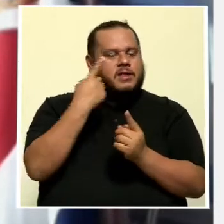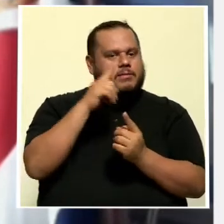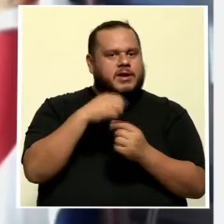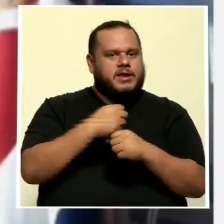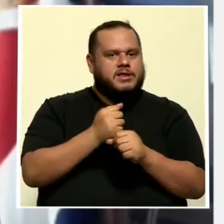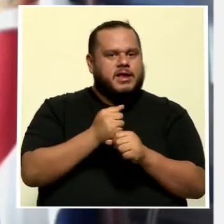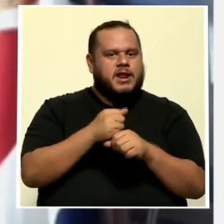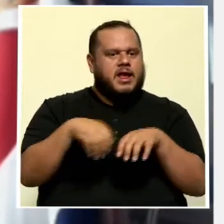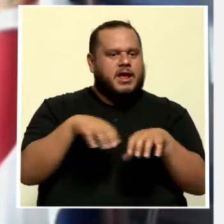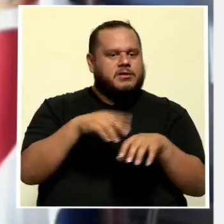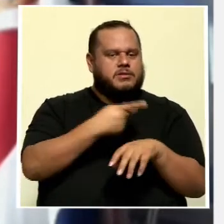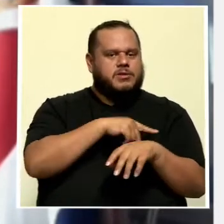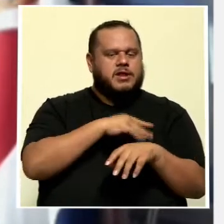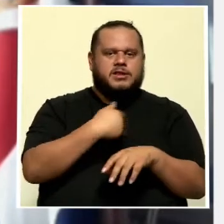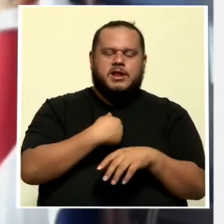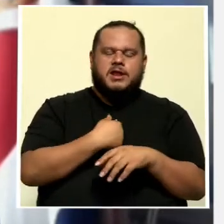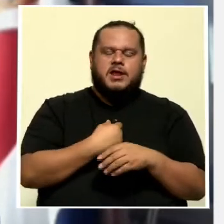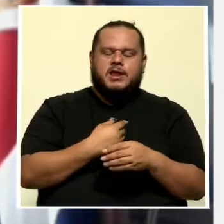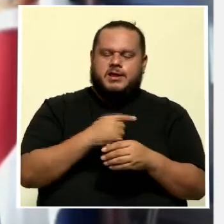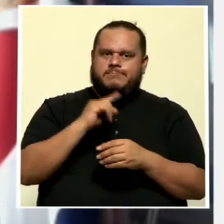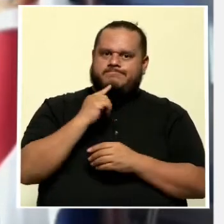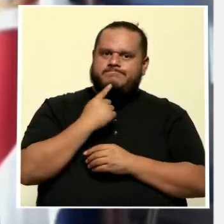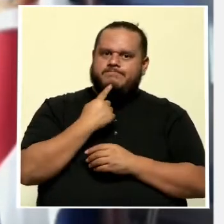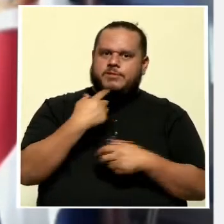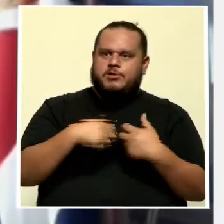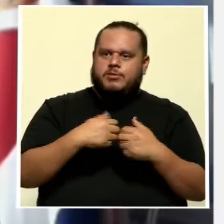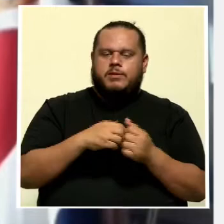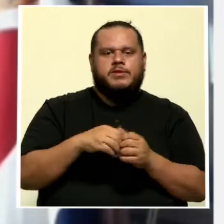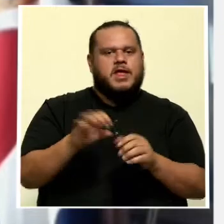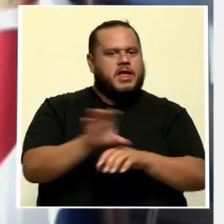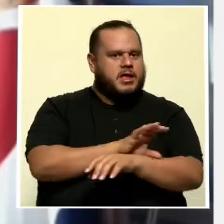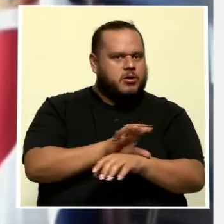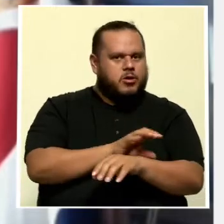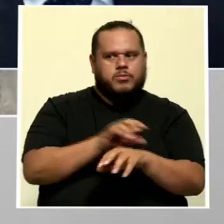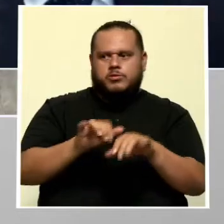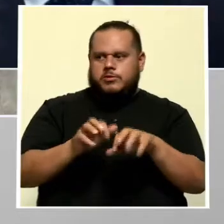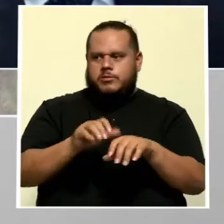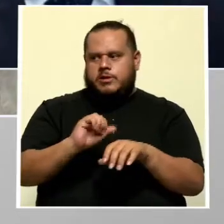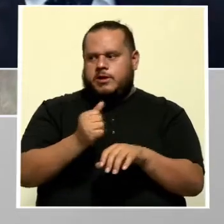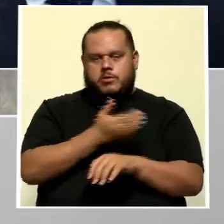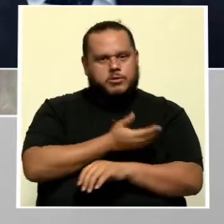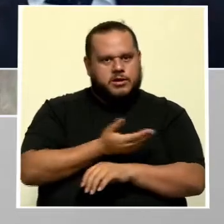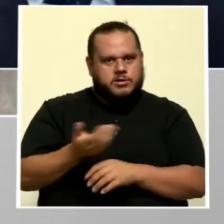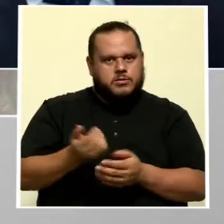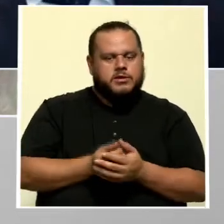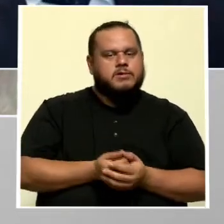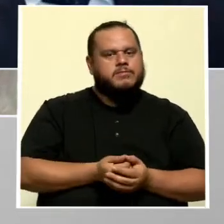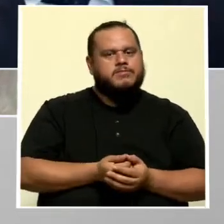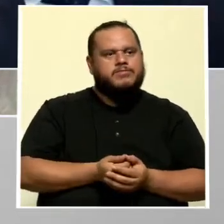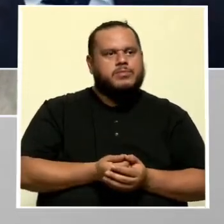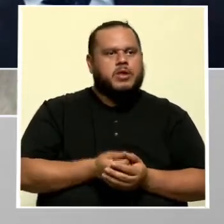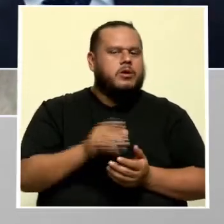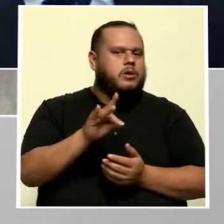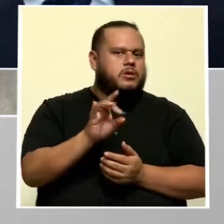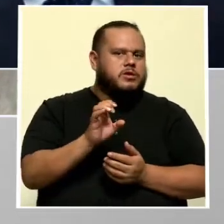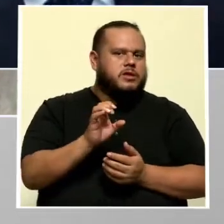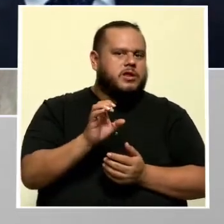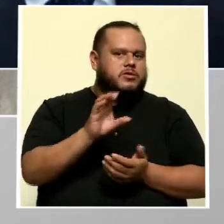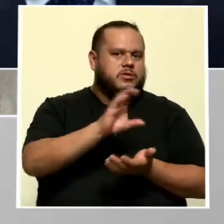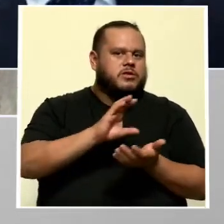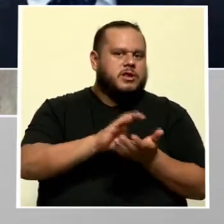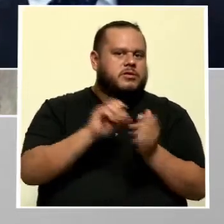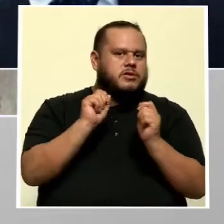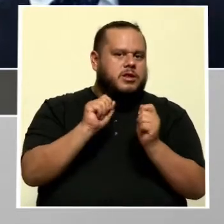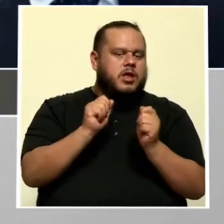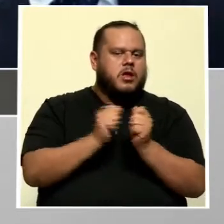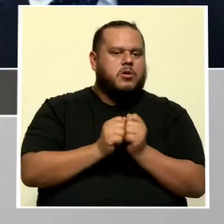personal tiene serios problemas en cómputo, en informática y en otras cosas. 800 centros educativos con